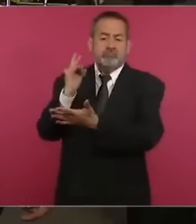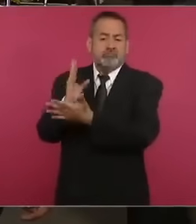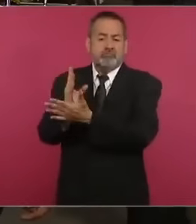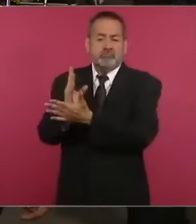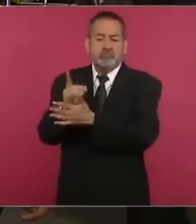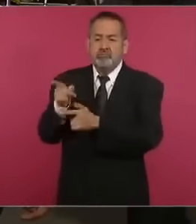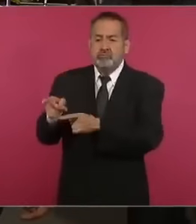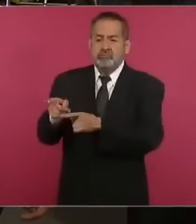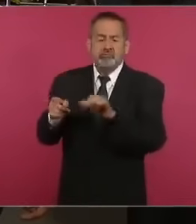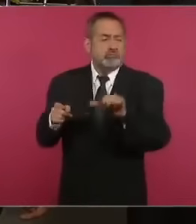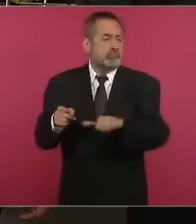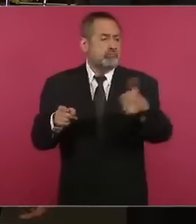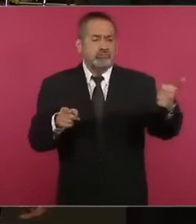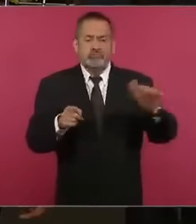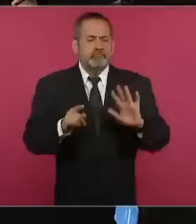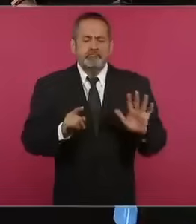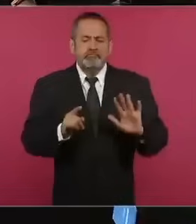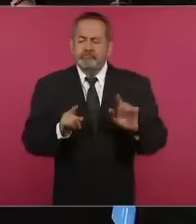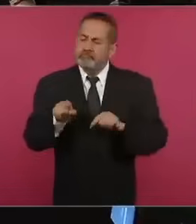relación,